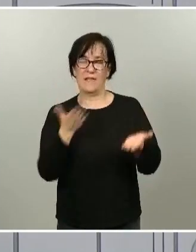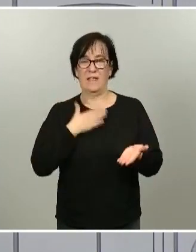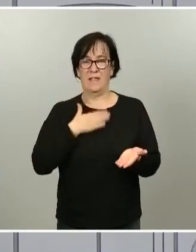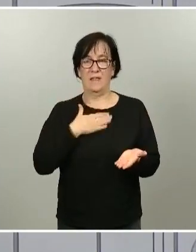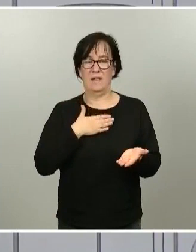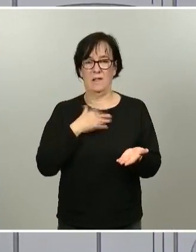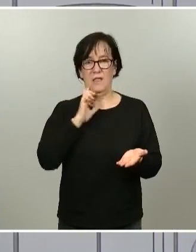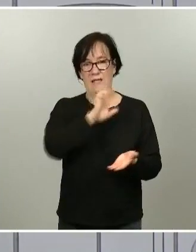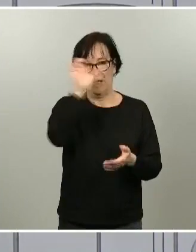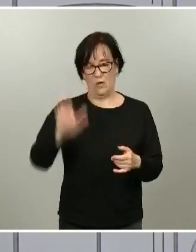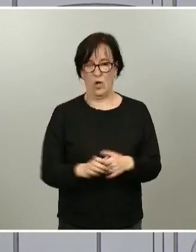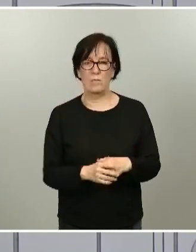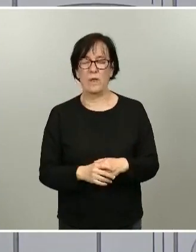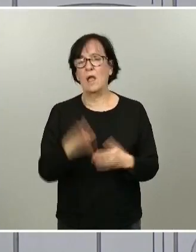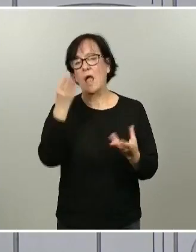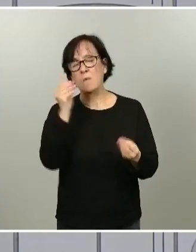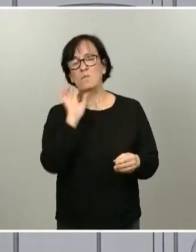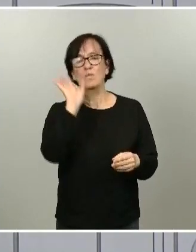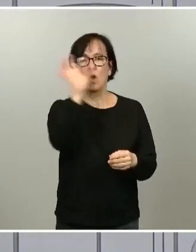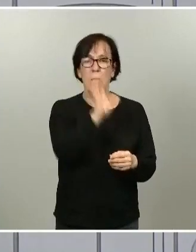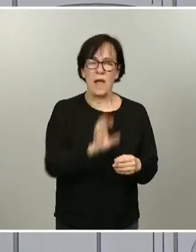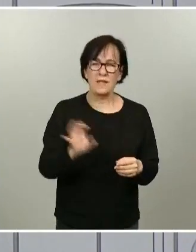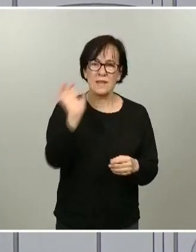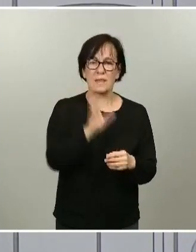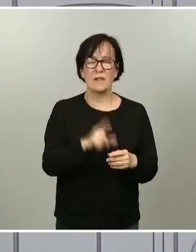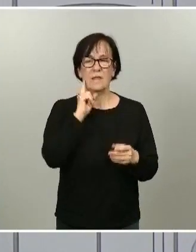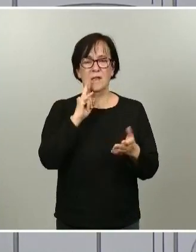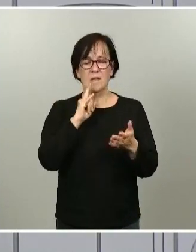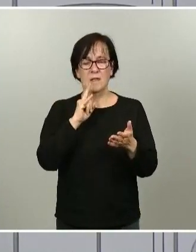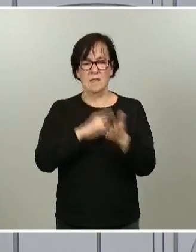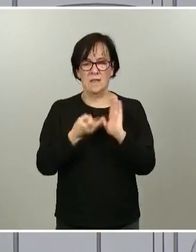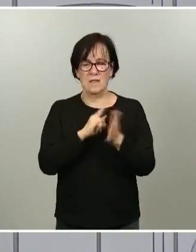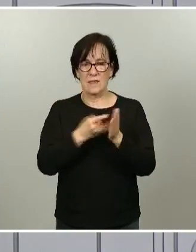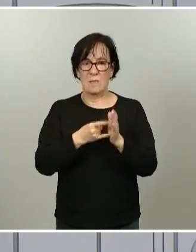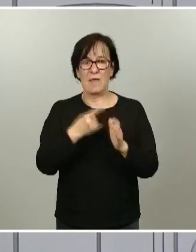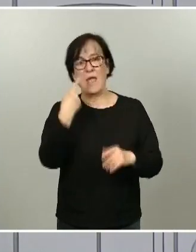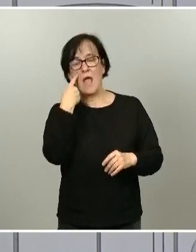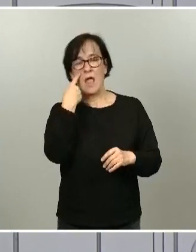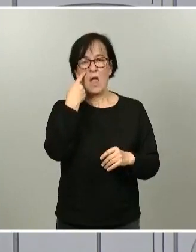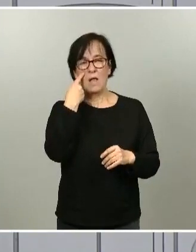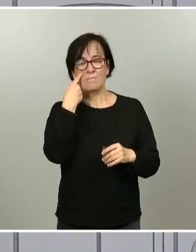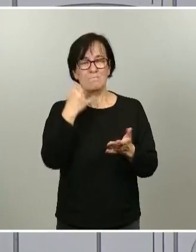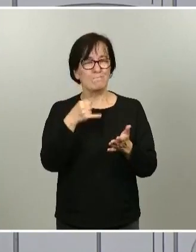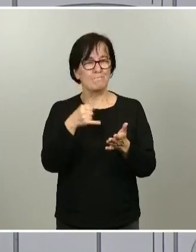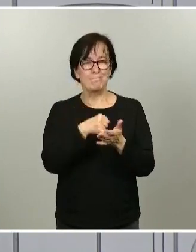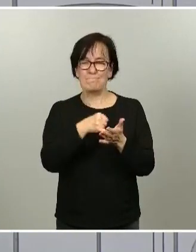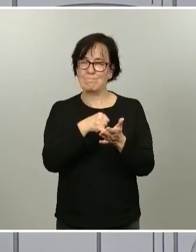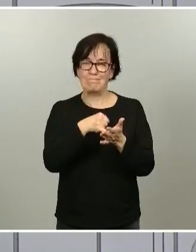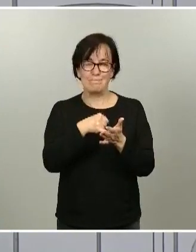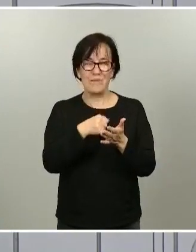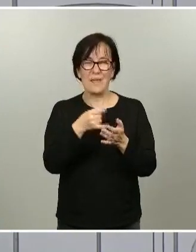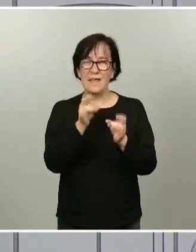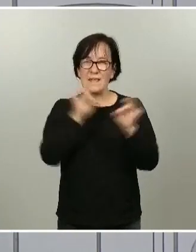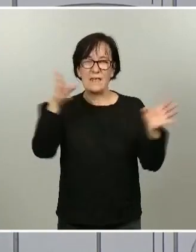Europa. Hay muchos países con sistemas de vigilancia muy frágiles, muy poco sensibles y además hay un uso